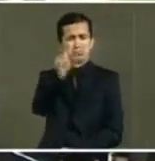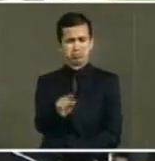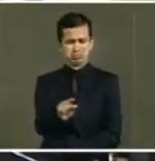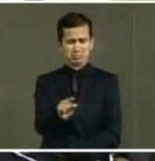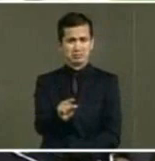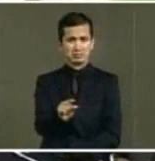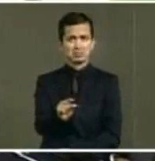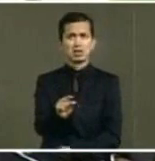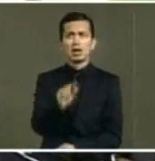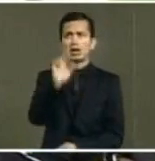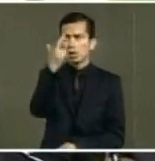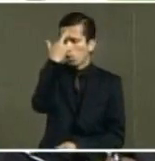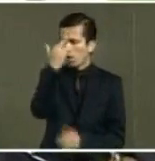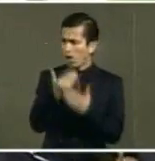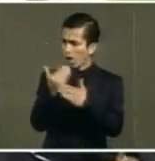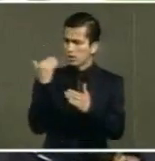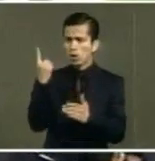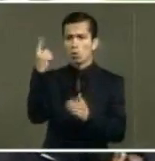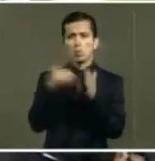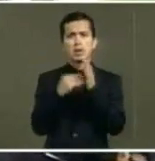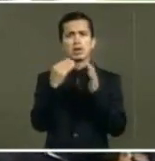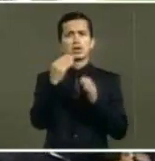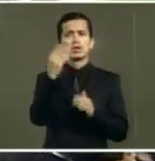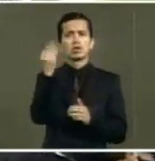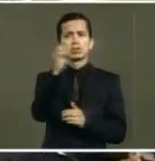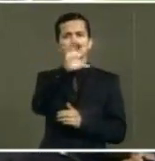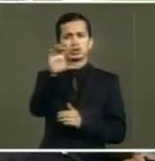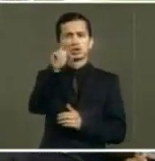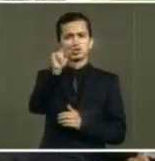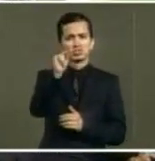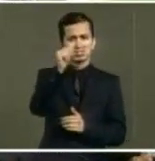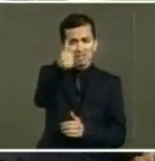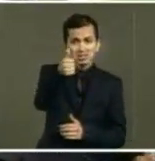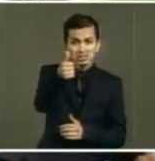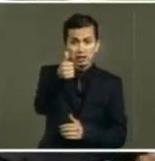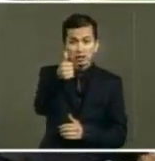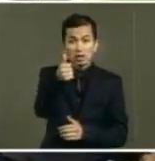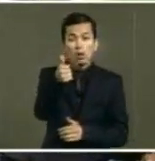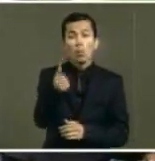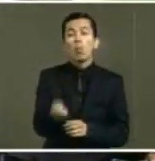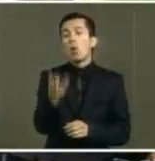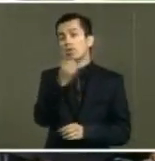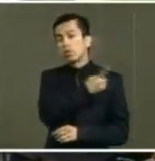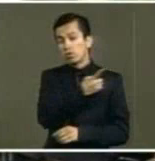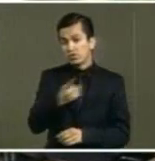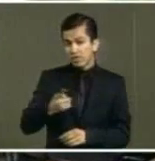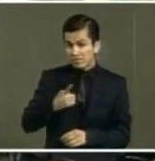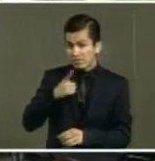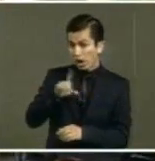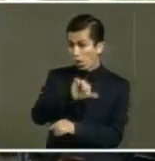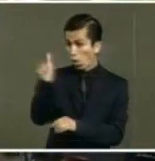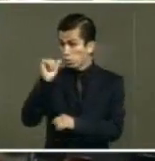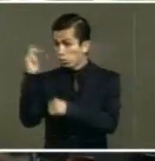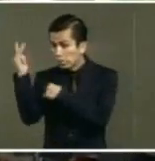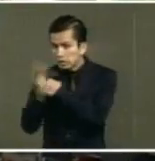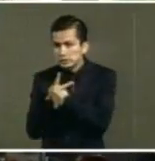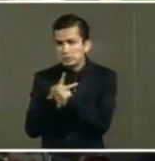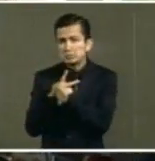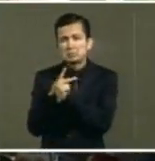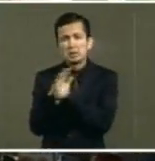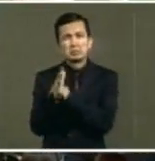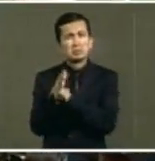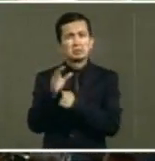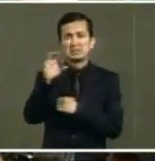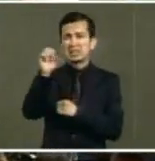que en 1986 la deuda externa llegó a representar más del 60% del